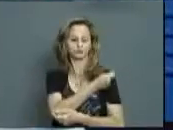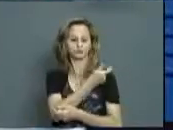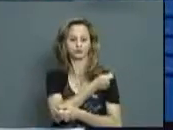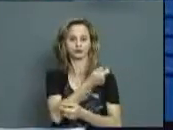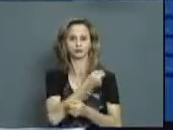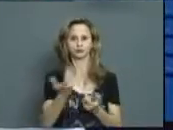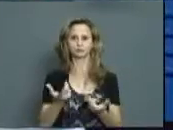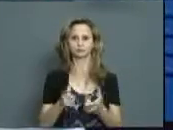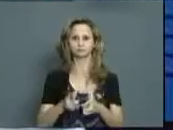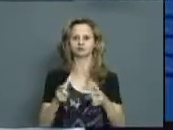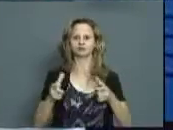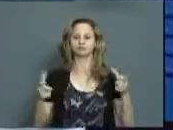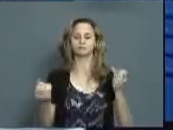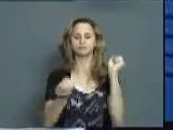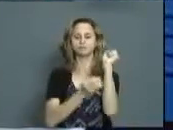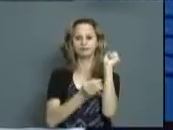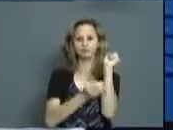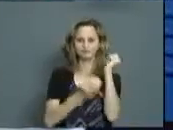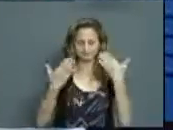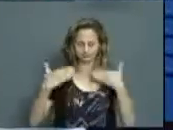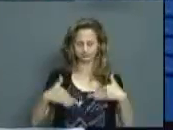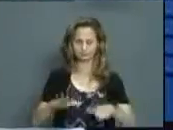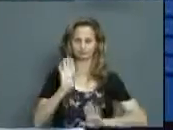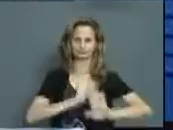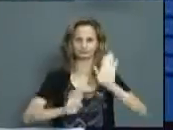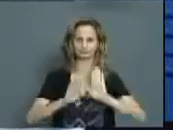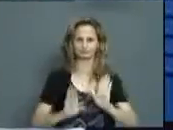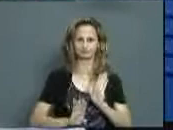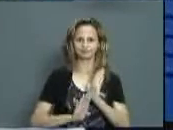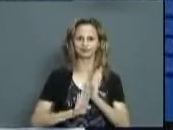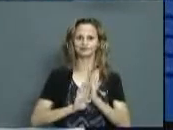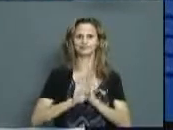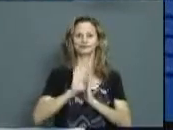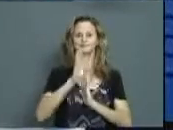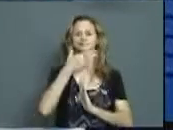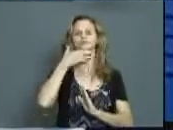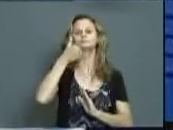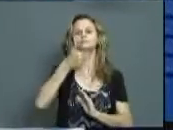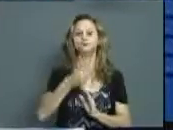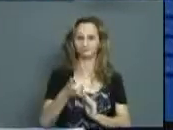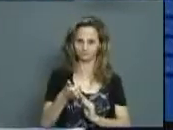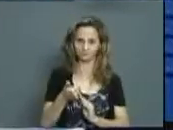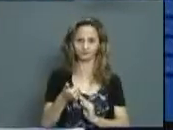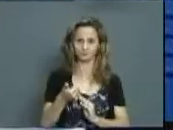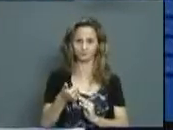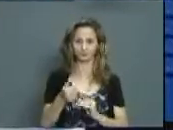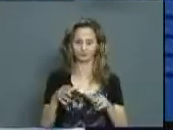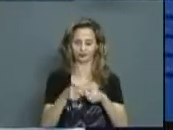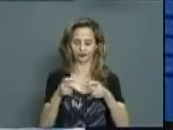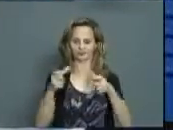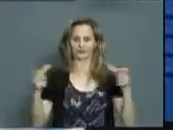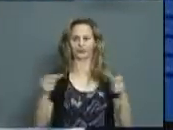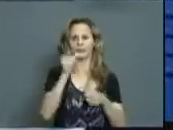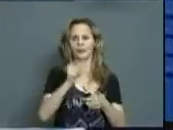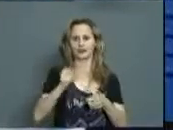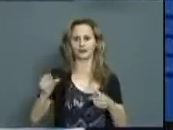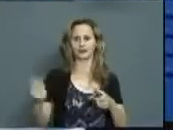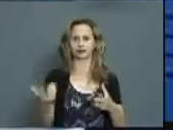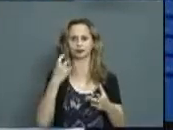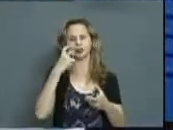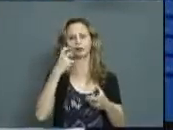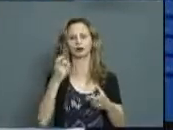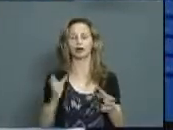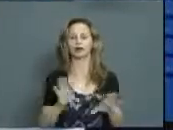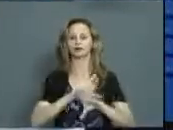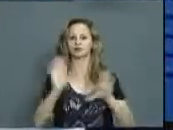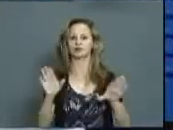puede desaparecer. Y se ha hablado de la importancia de lo que se conoce como la inmunidad de rebaño para que lograr que concluya la